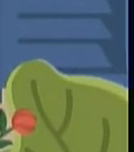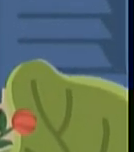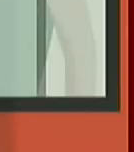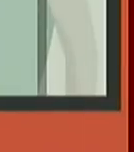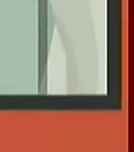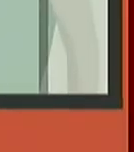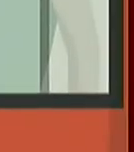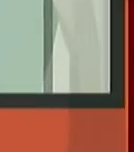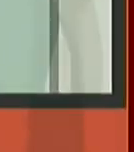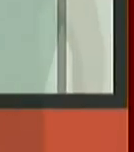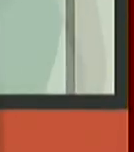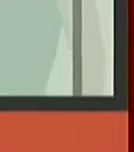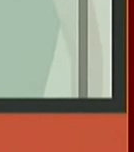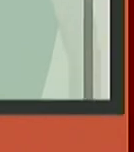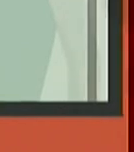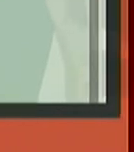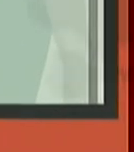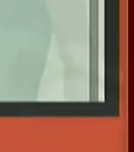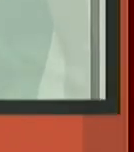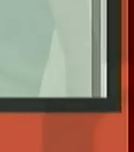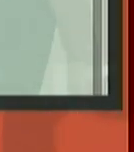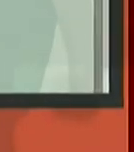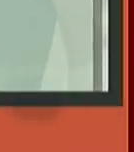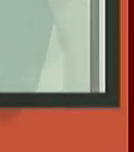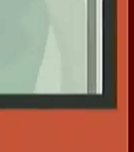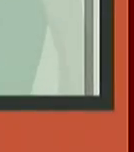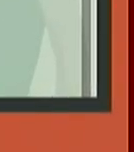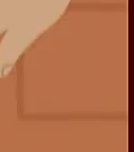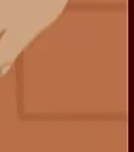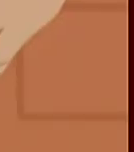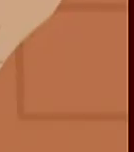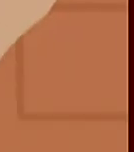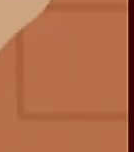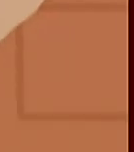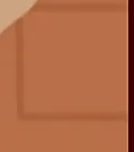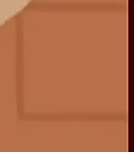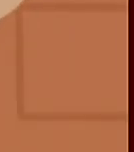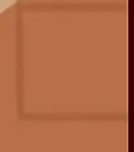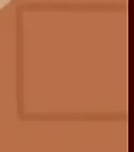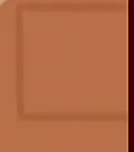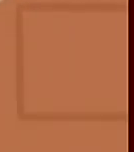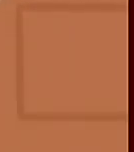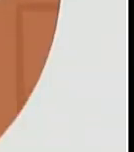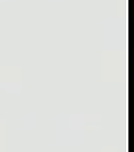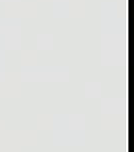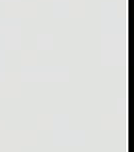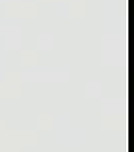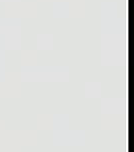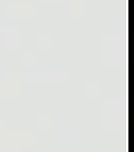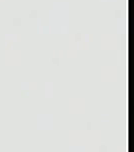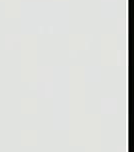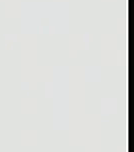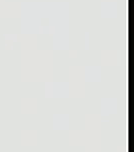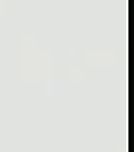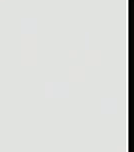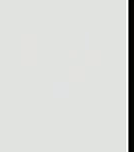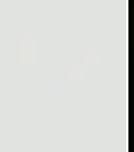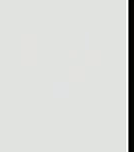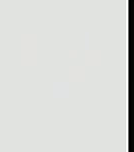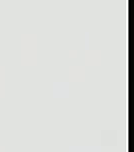y climatizados. Abre ventanillas en carros y guaguas. Estamos un paso más cerca.